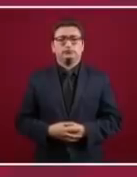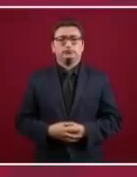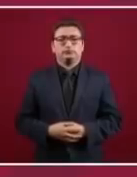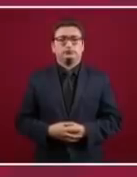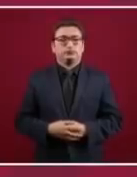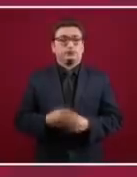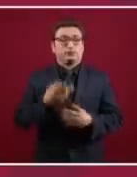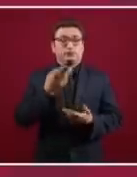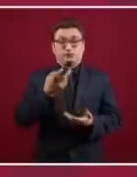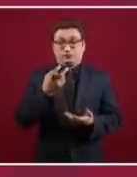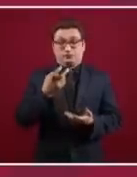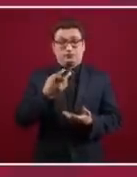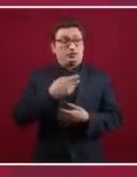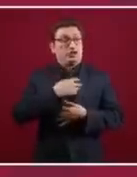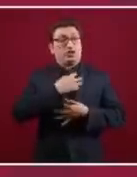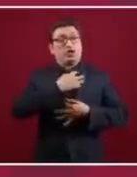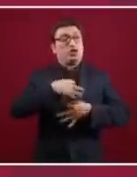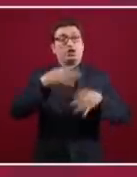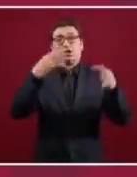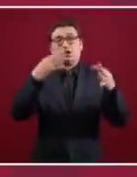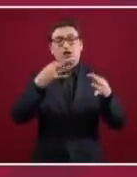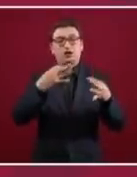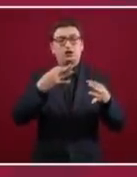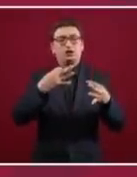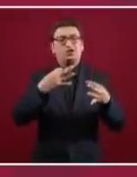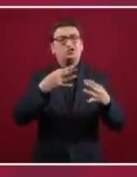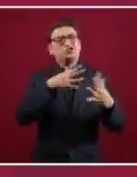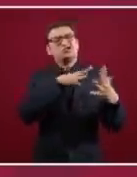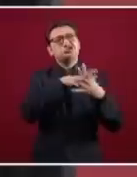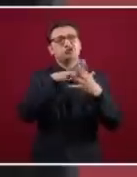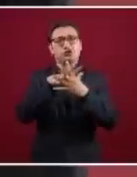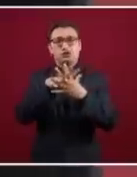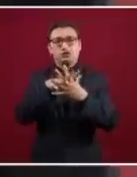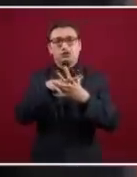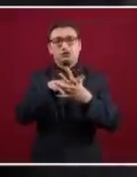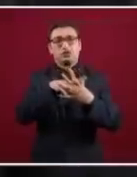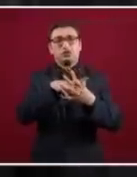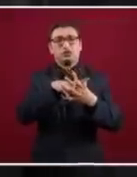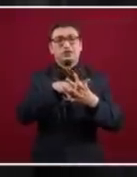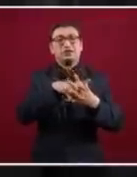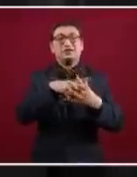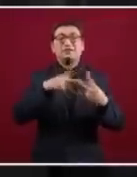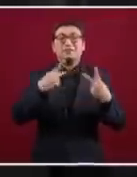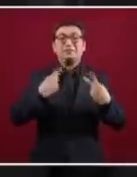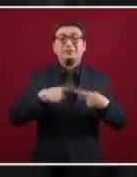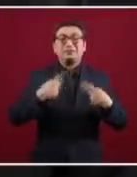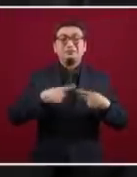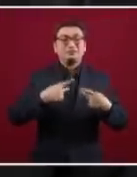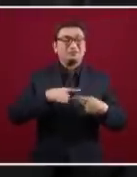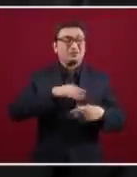tuvieron los mayores índices de letalidad